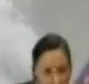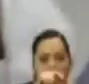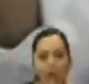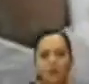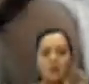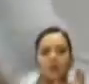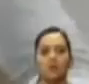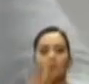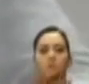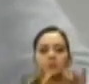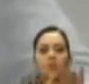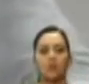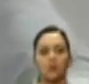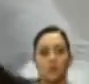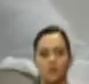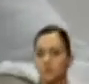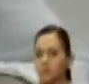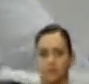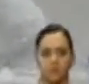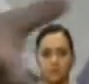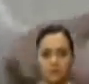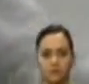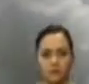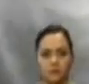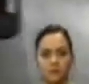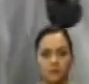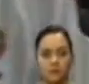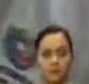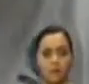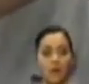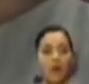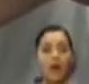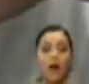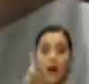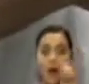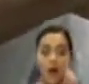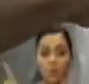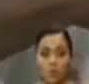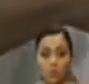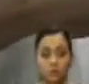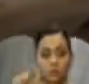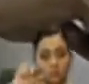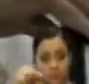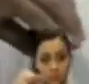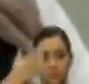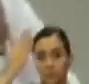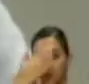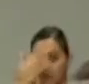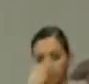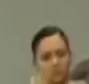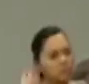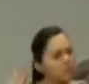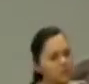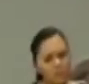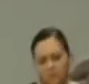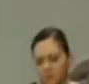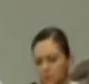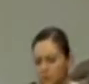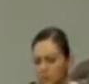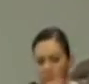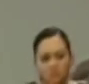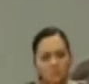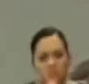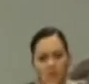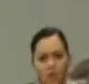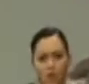Ahora resulta que la SENAIN es lo malo. Y la mala fe de cierta prensa, porque, o sea, esto es mala fe, ¿no? Ustedes, las cosas tienen que